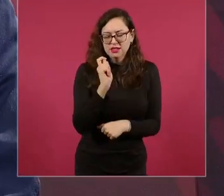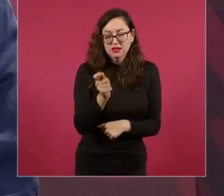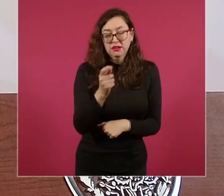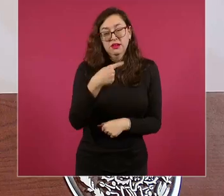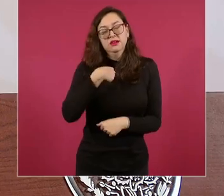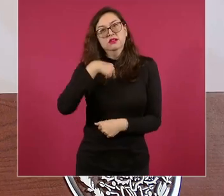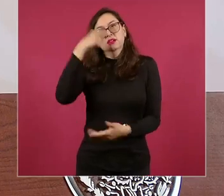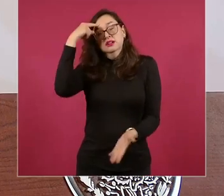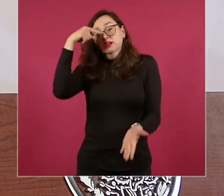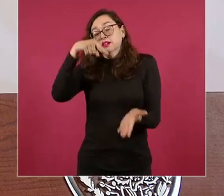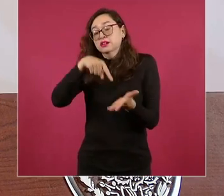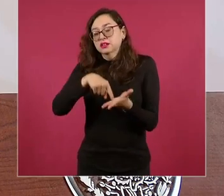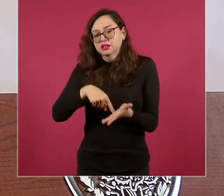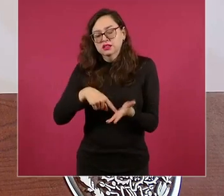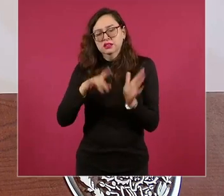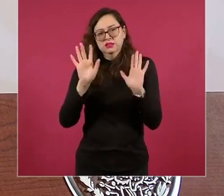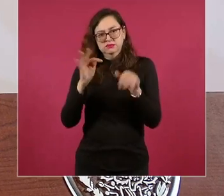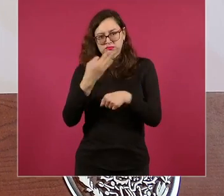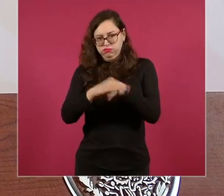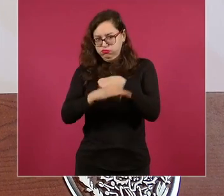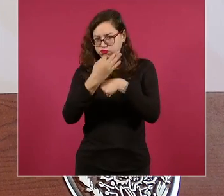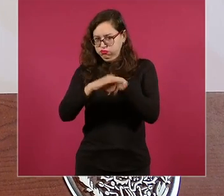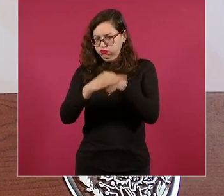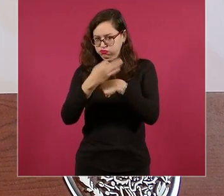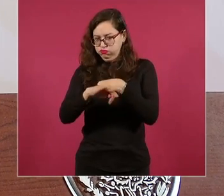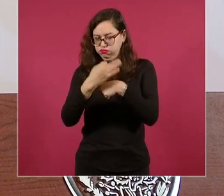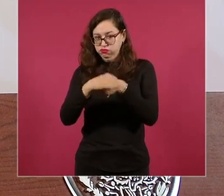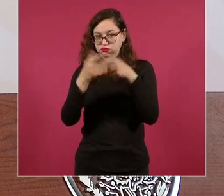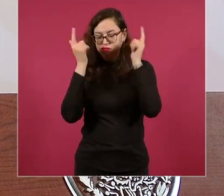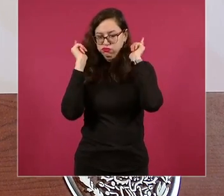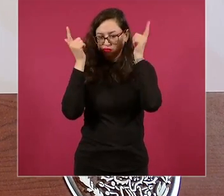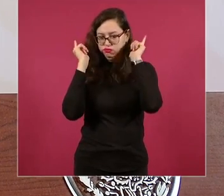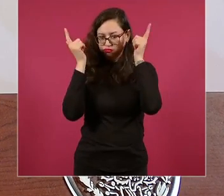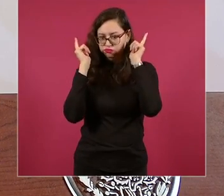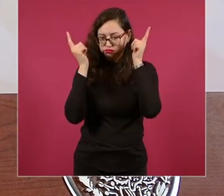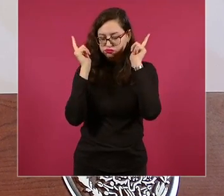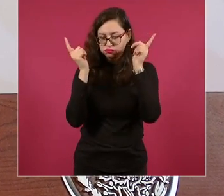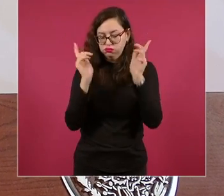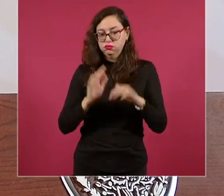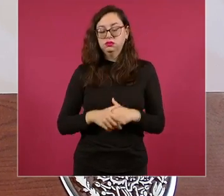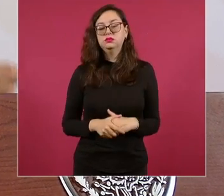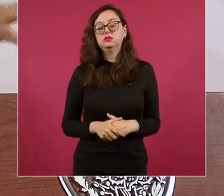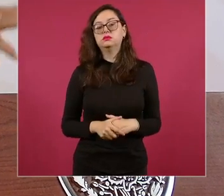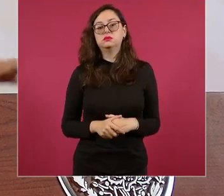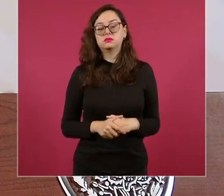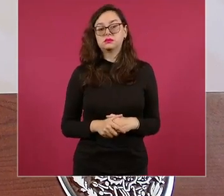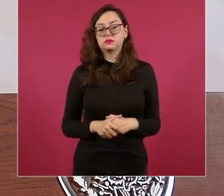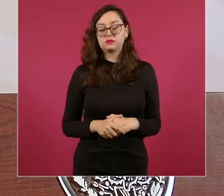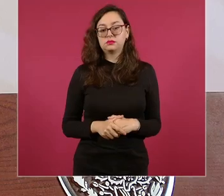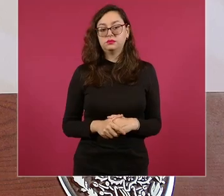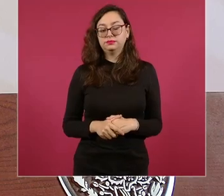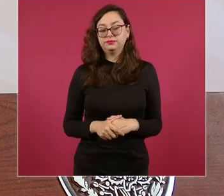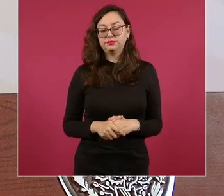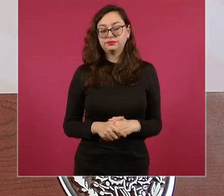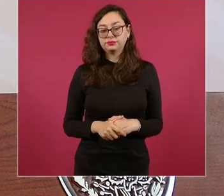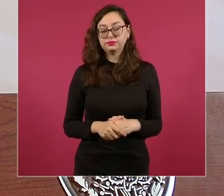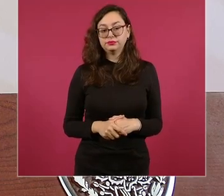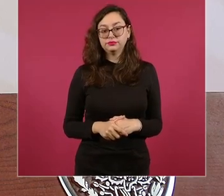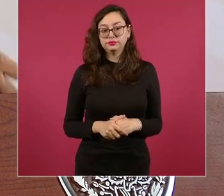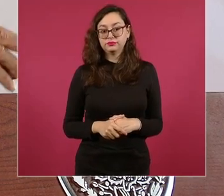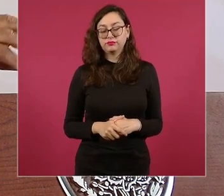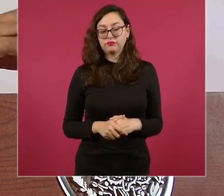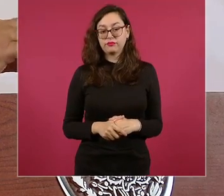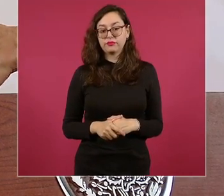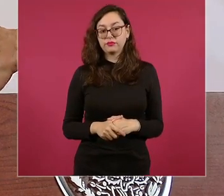transitorio es que ya fue lo que